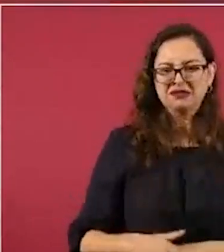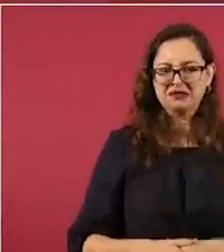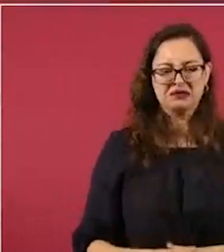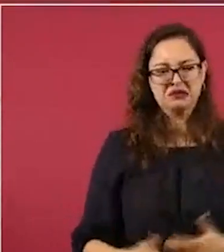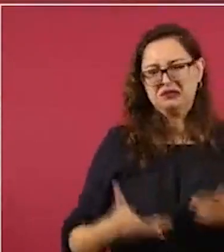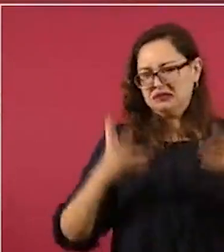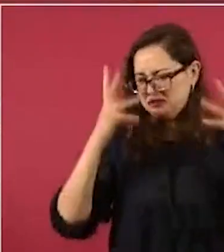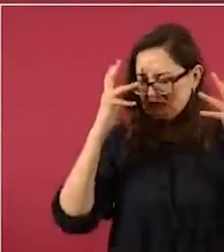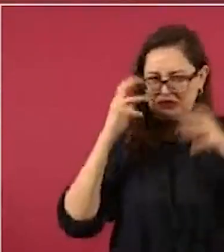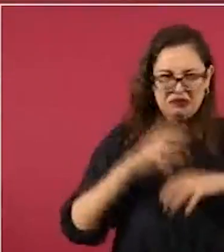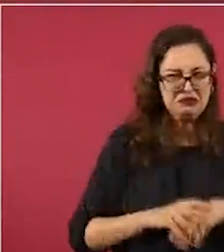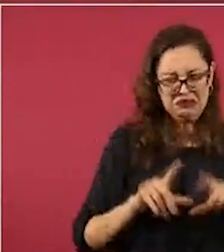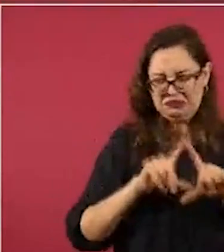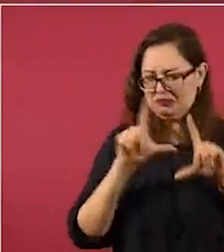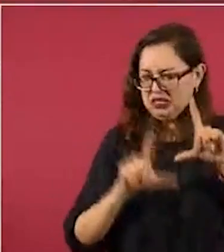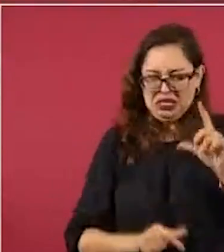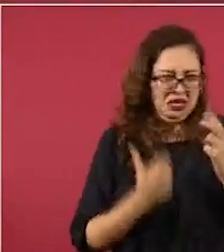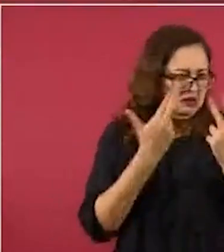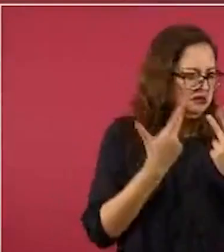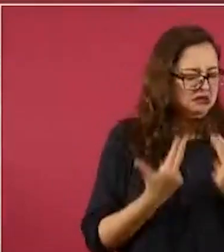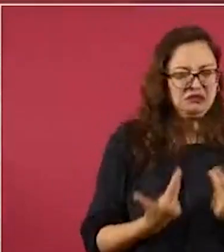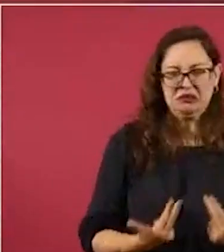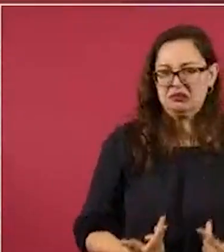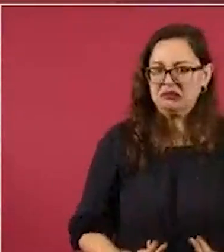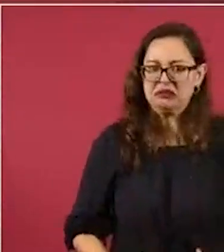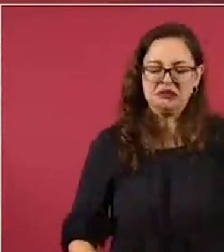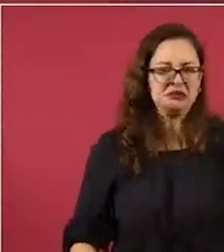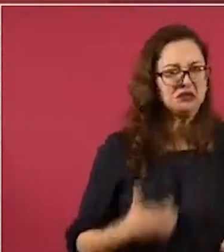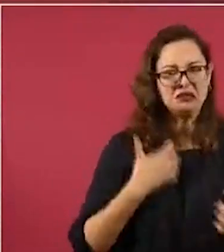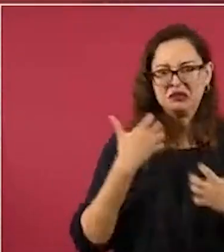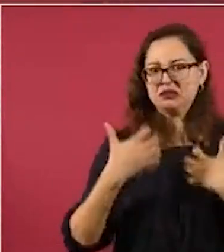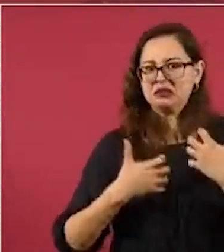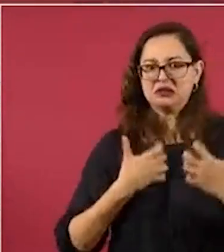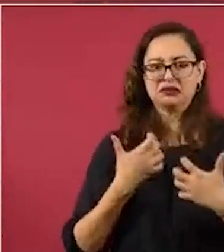Está destruyendo el país.